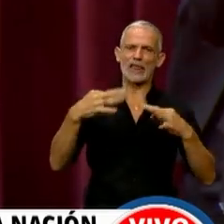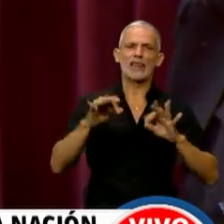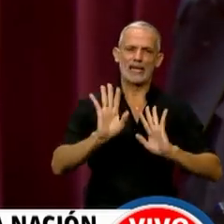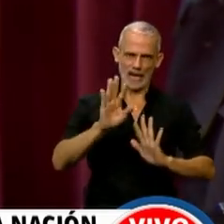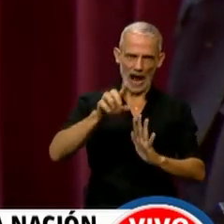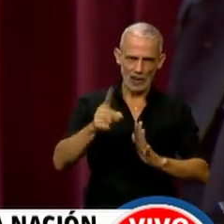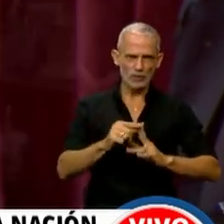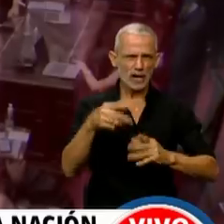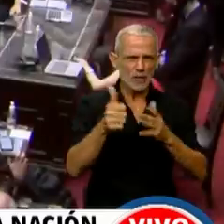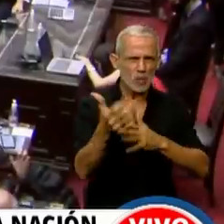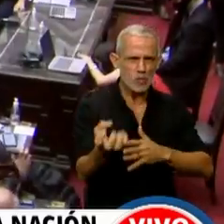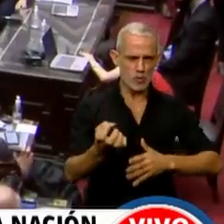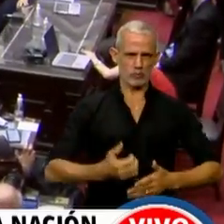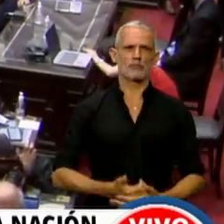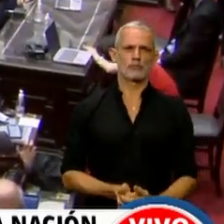éste